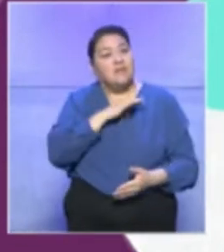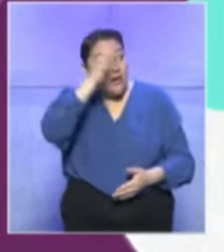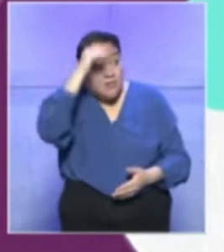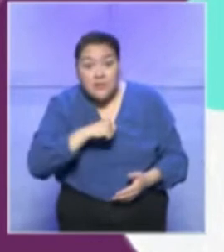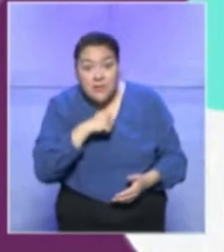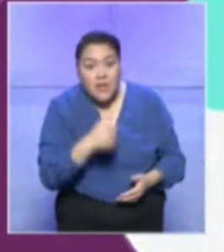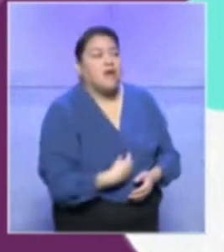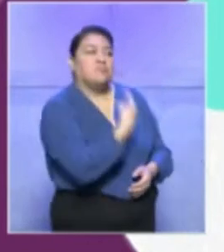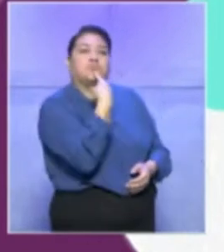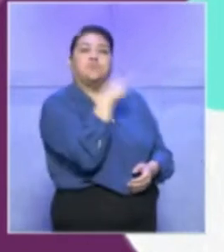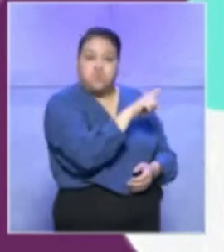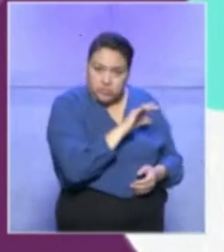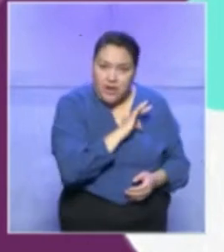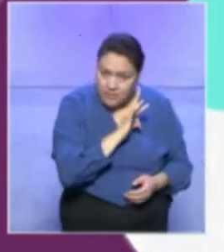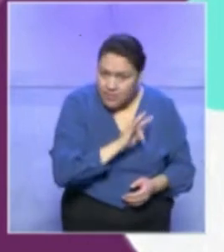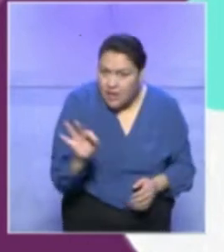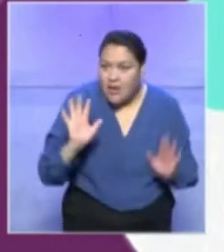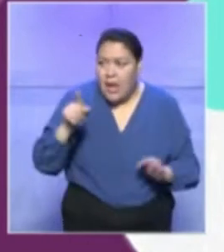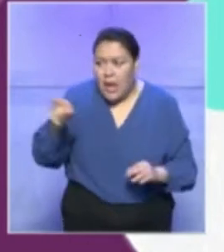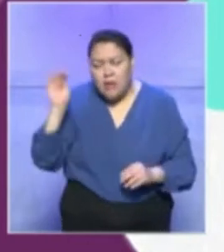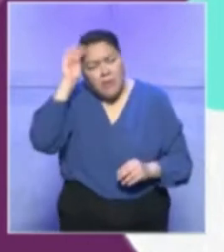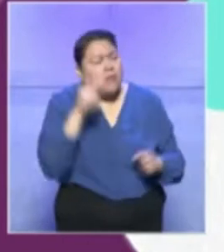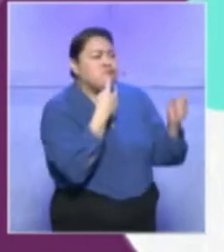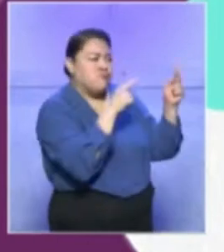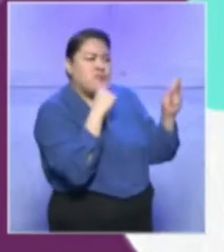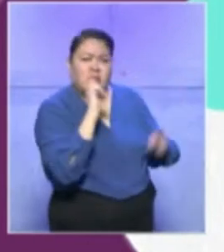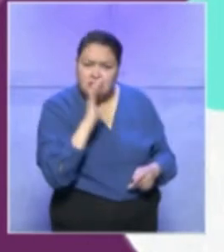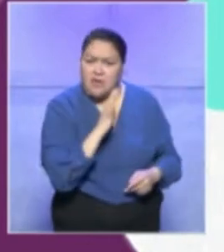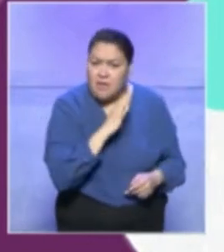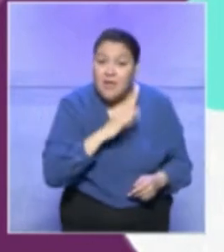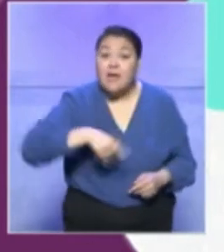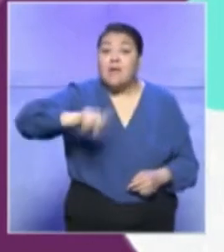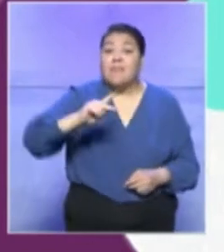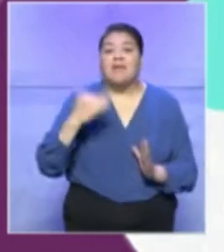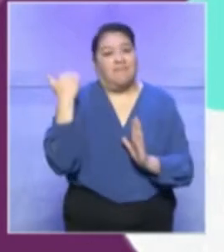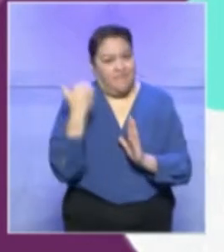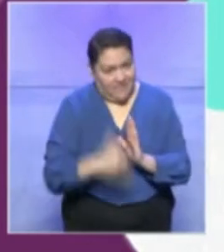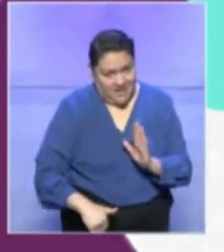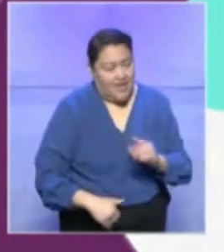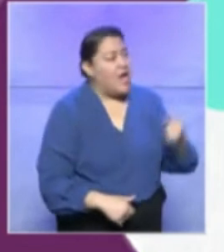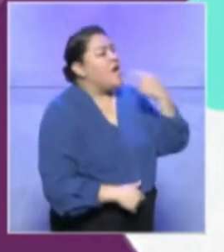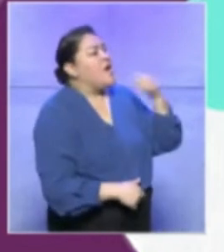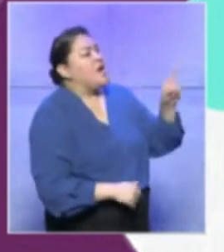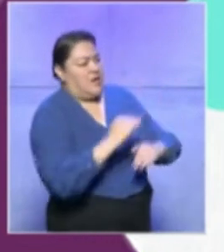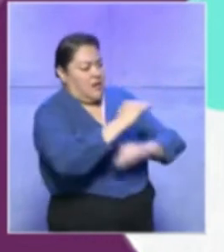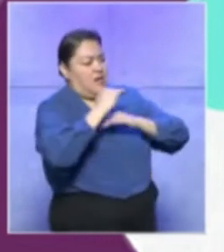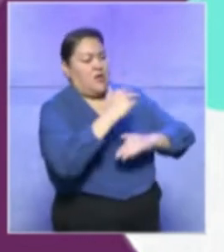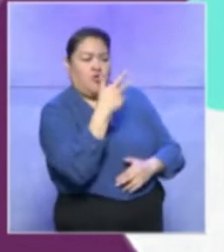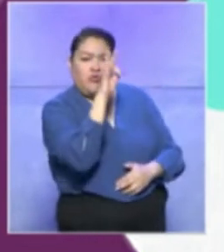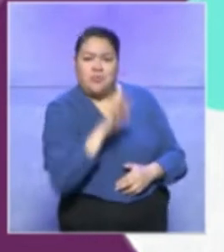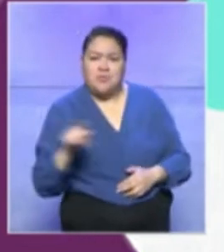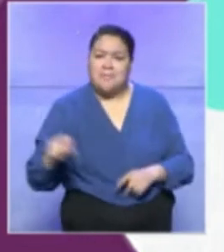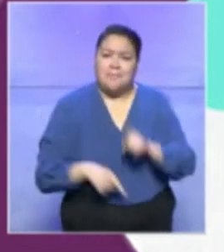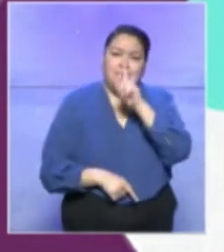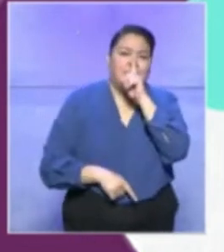acuerdo y, de hecho, lo impugnaron en lo que creyeron conveniente. No obstante, no presentaron agravio alguno respecto de la forma de entender el